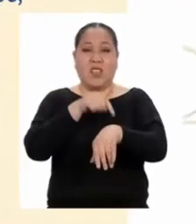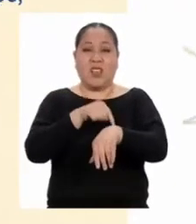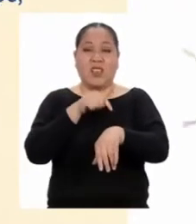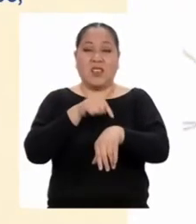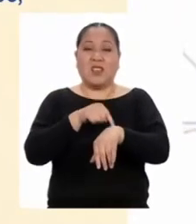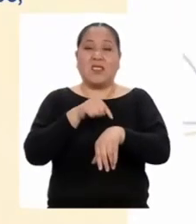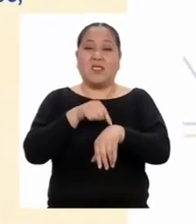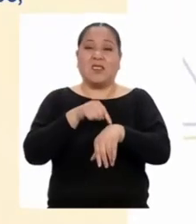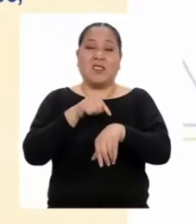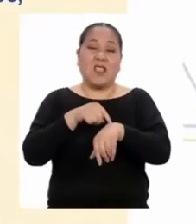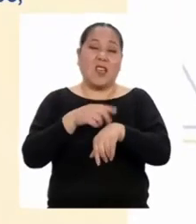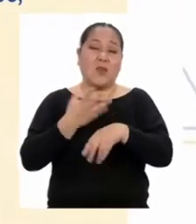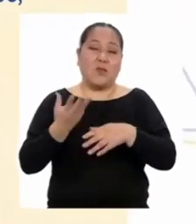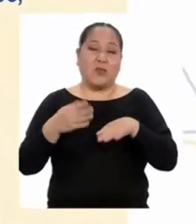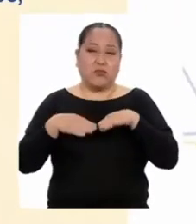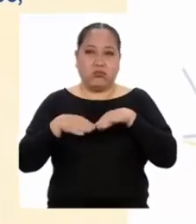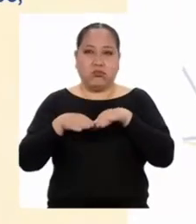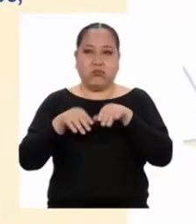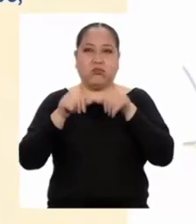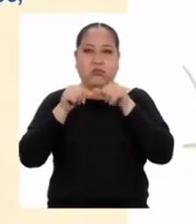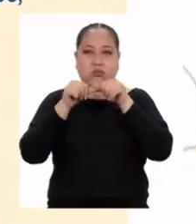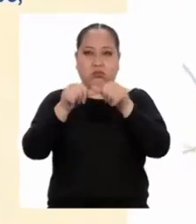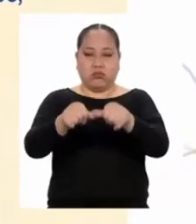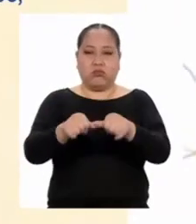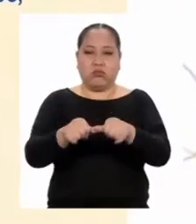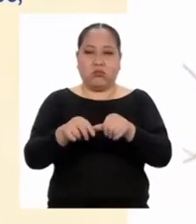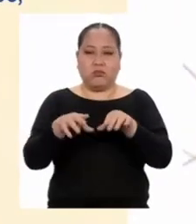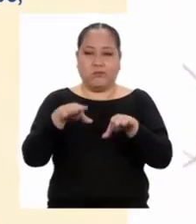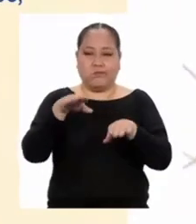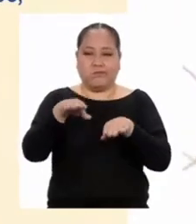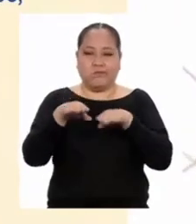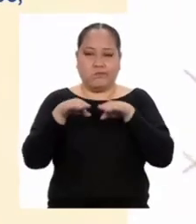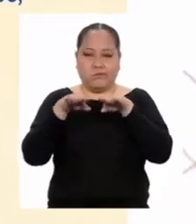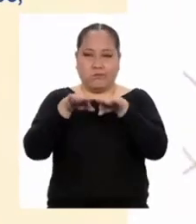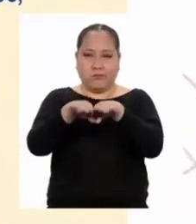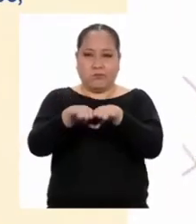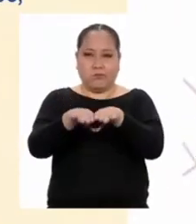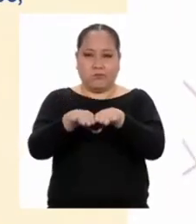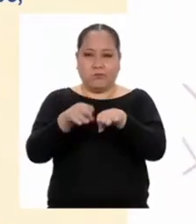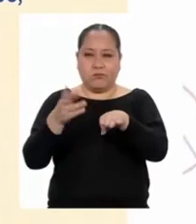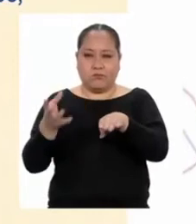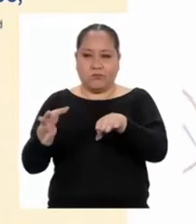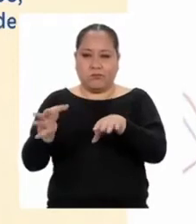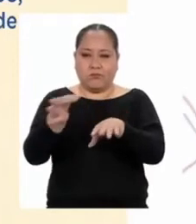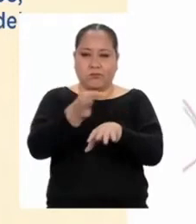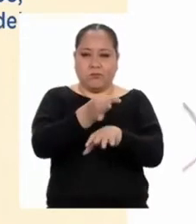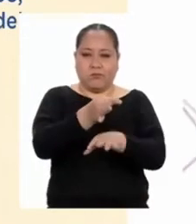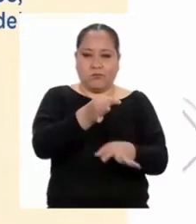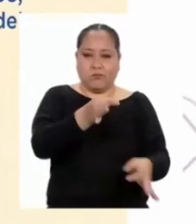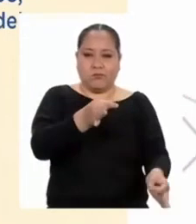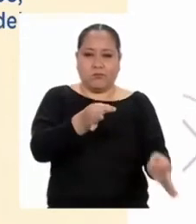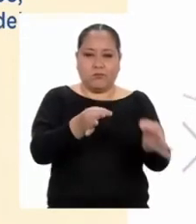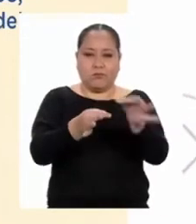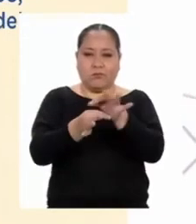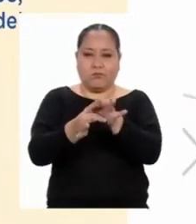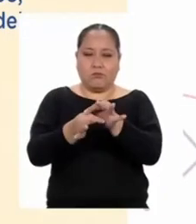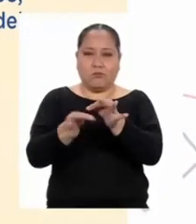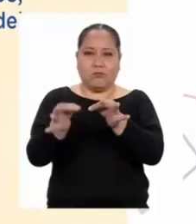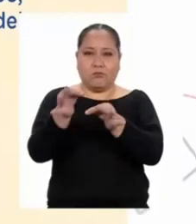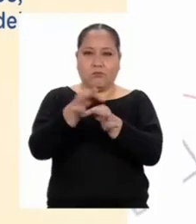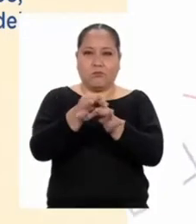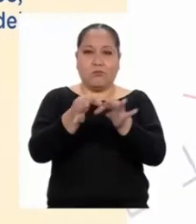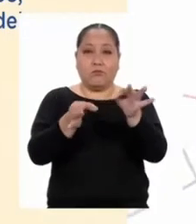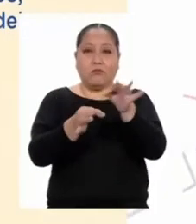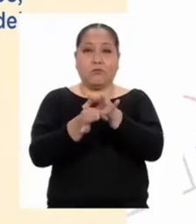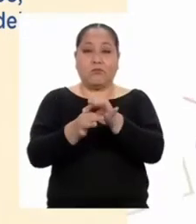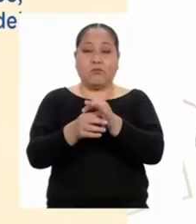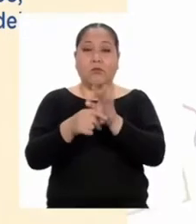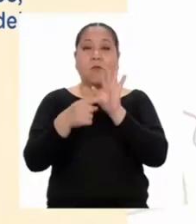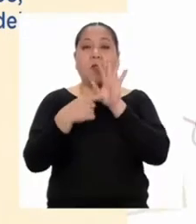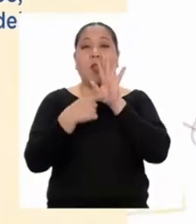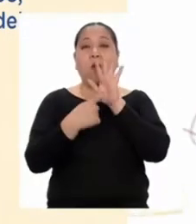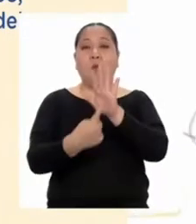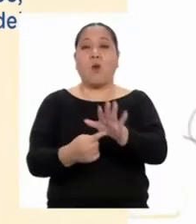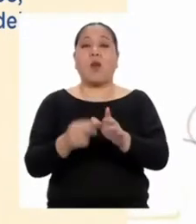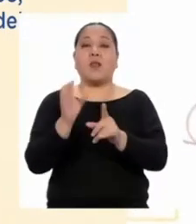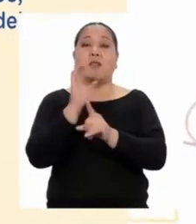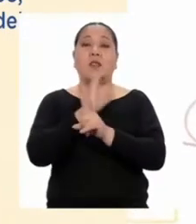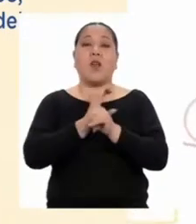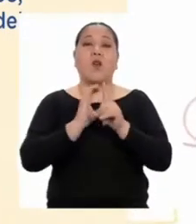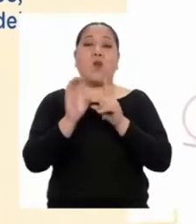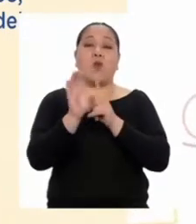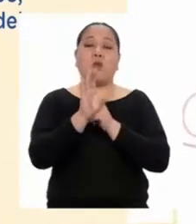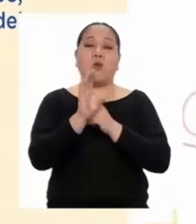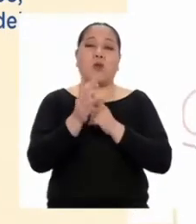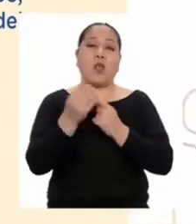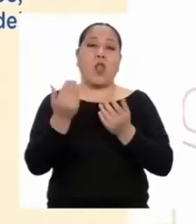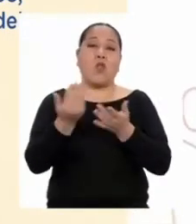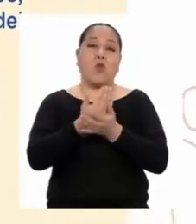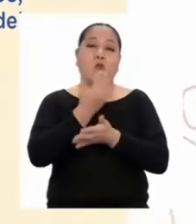una asimilación gradual de la cultura y elementos del otro, lo que resulta en una expresión cultural nueva